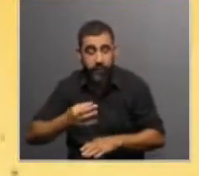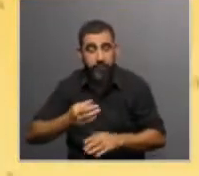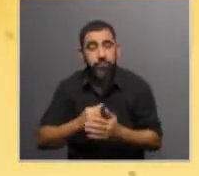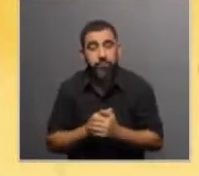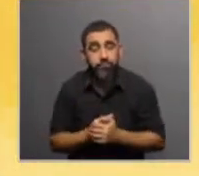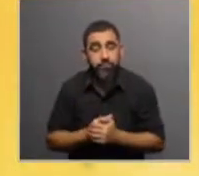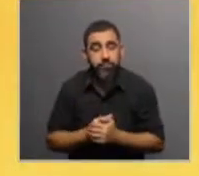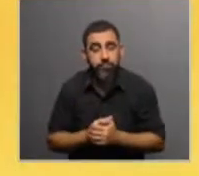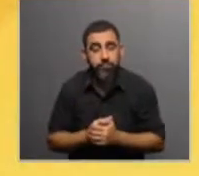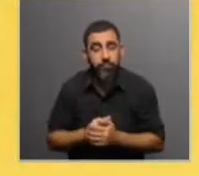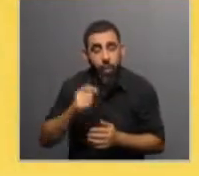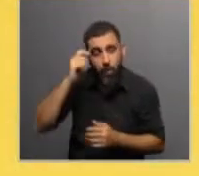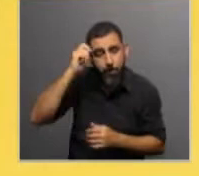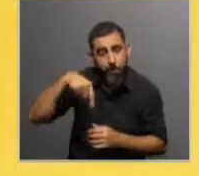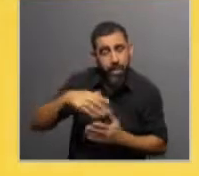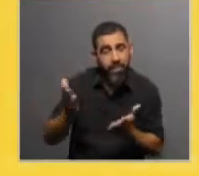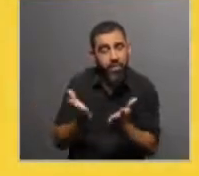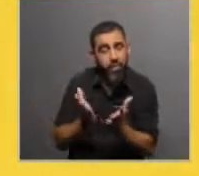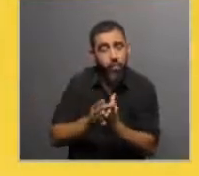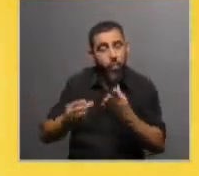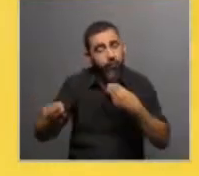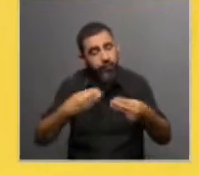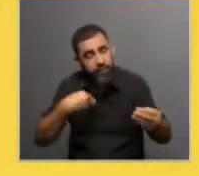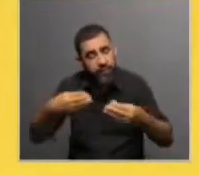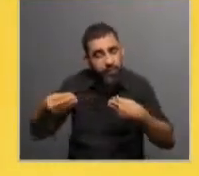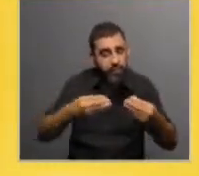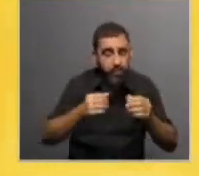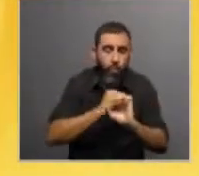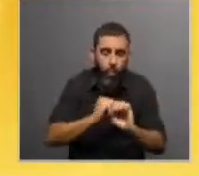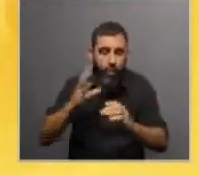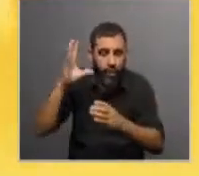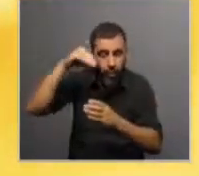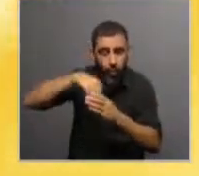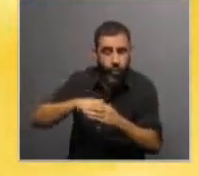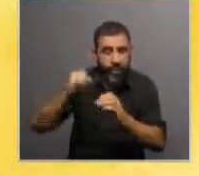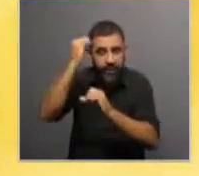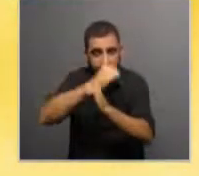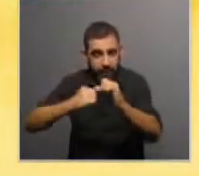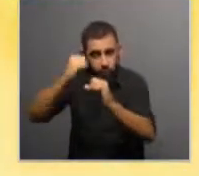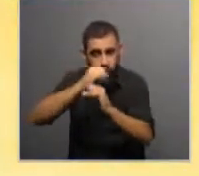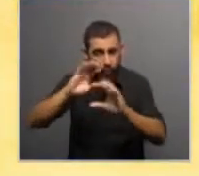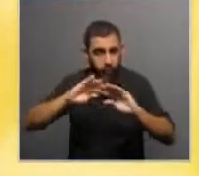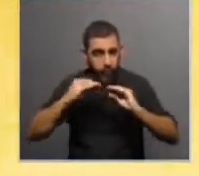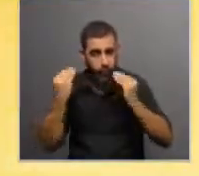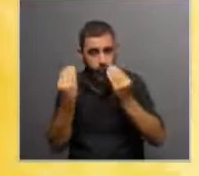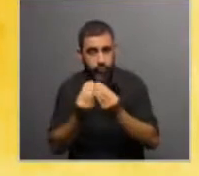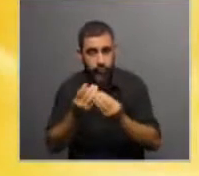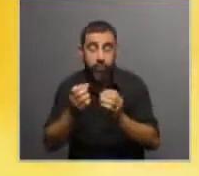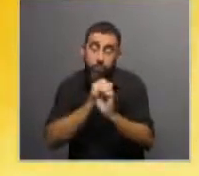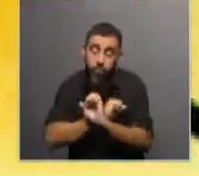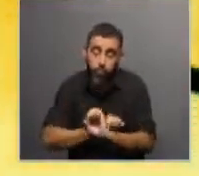es que los planes de estudio sean flexibles, que puedan incorporar el uso de la tecnología en su totalidad, claro. Y eso va a permitir